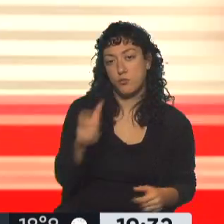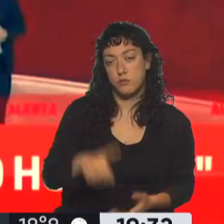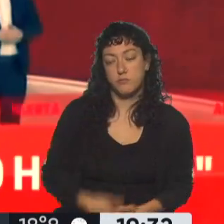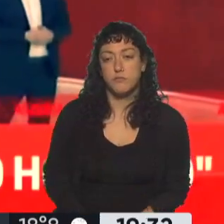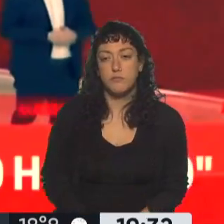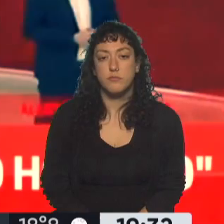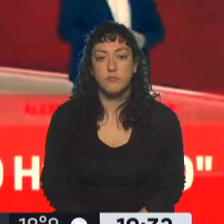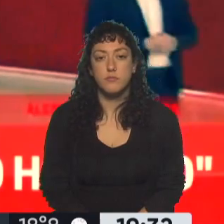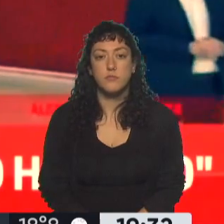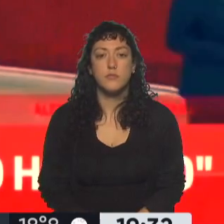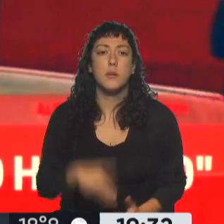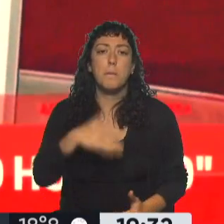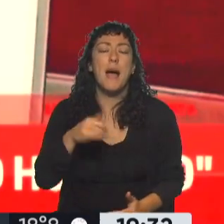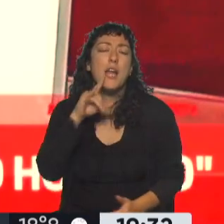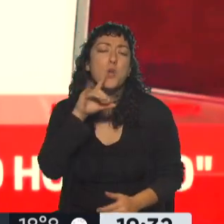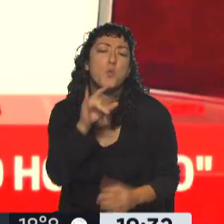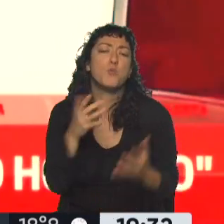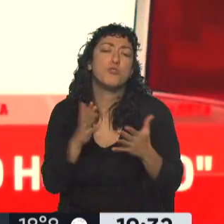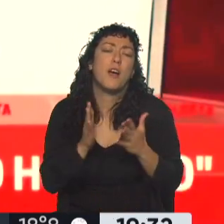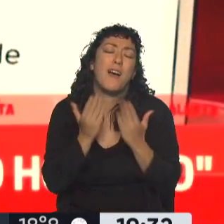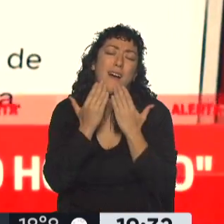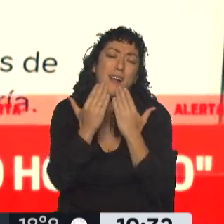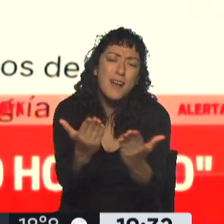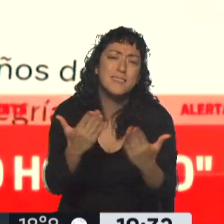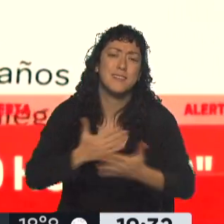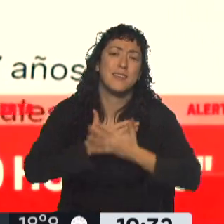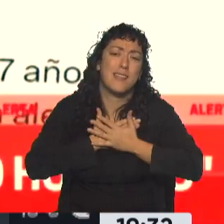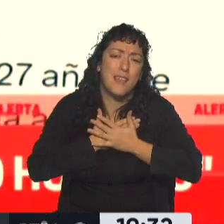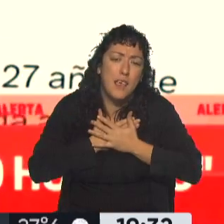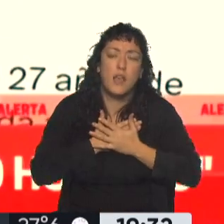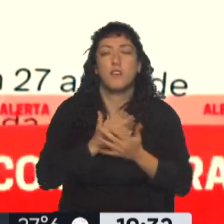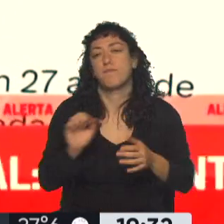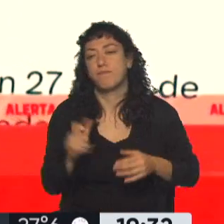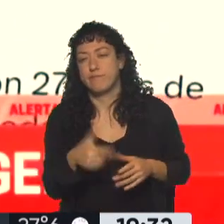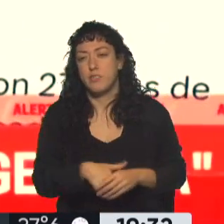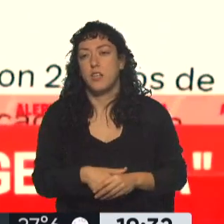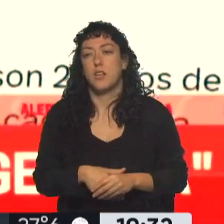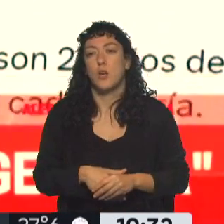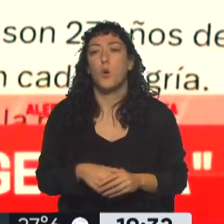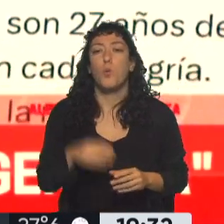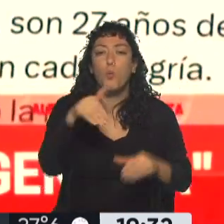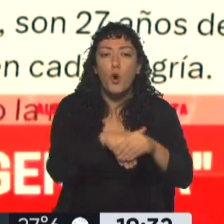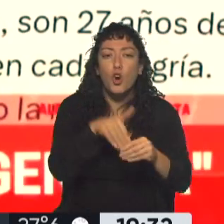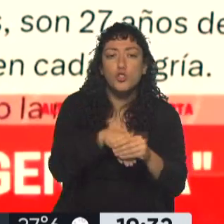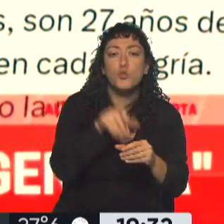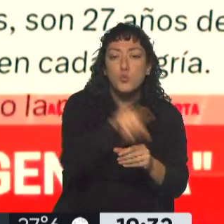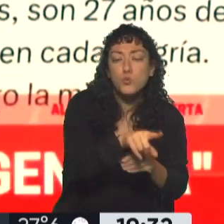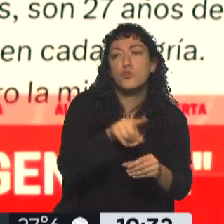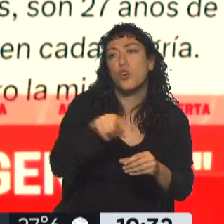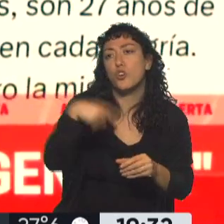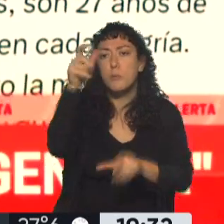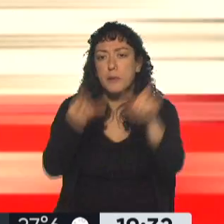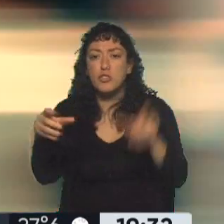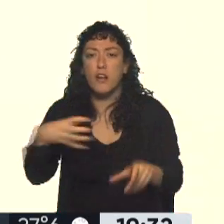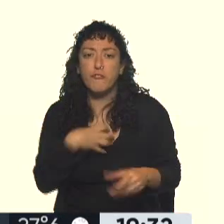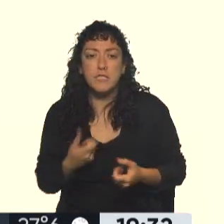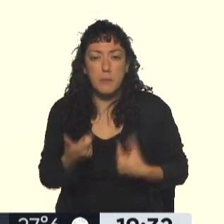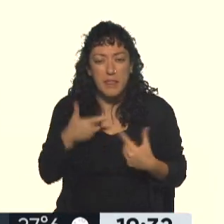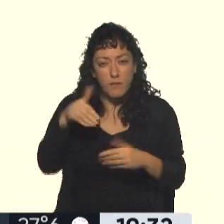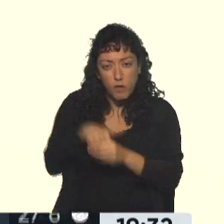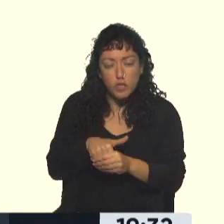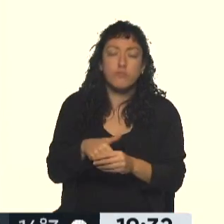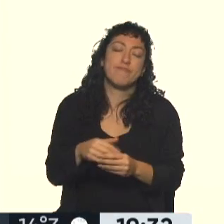Larreta. Muchas gracias, Mariu, te quiero mucho, bien coloquial. Voy a honrar tu voto y el de cada argentino que me dé su confianza. ¿Qué